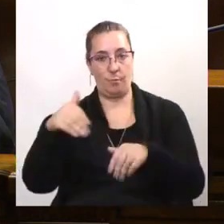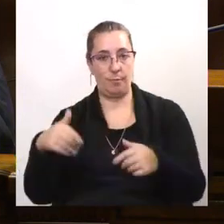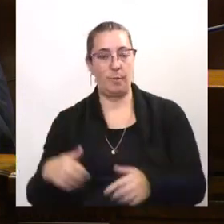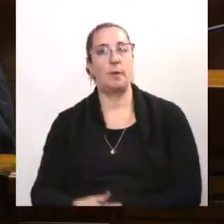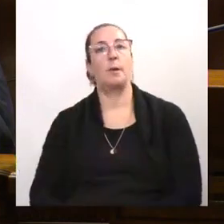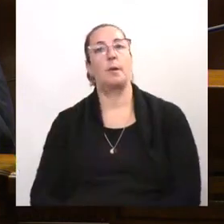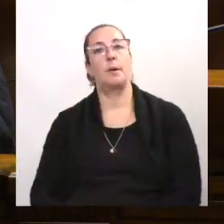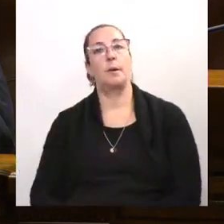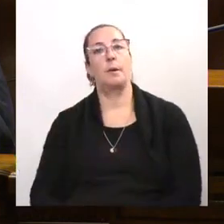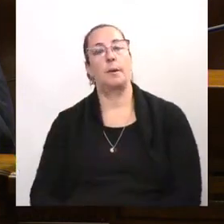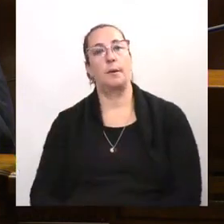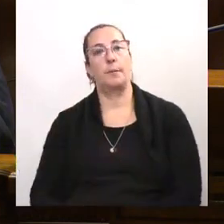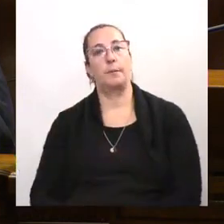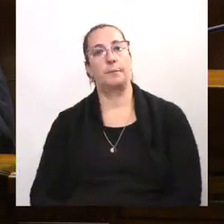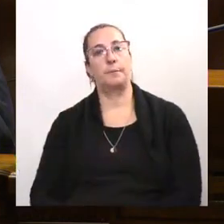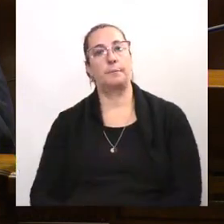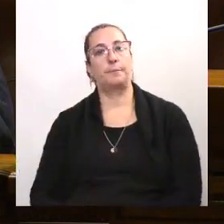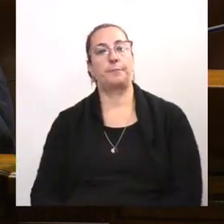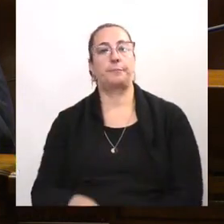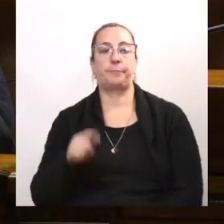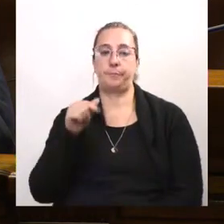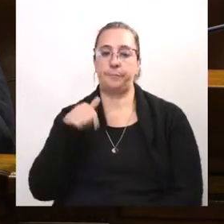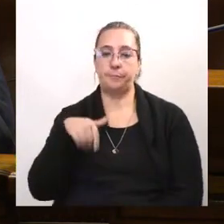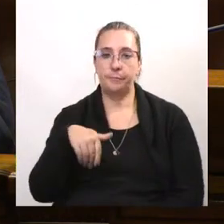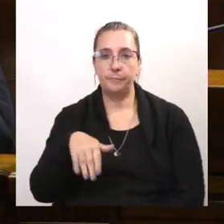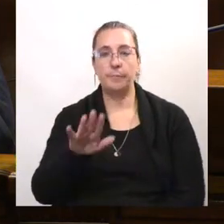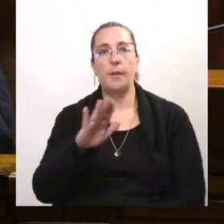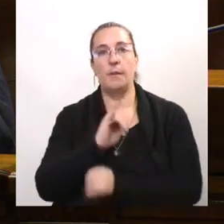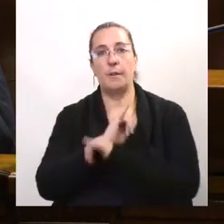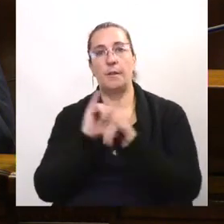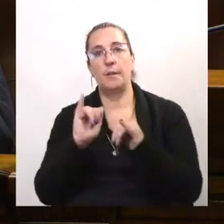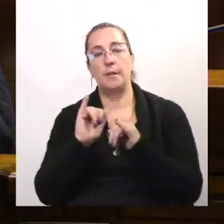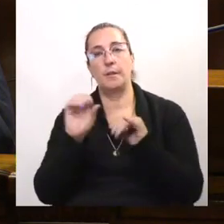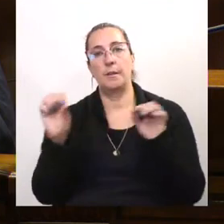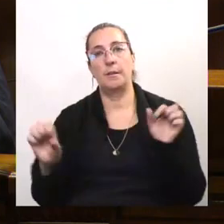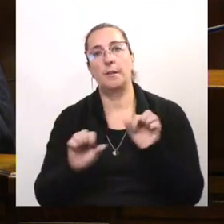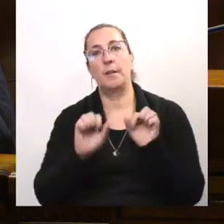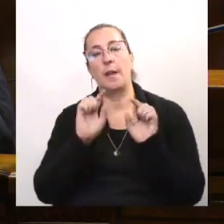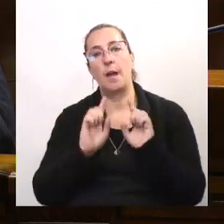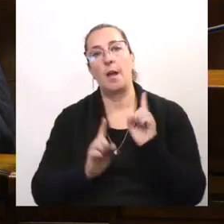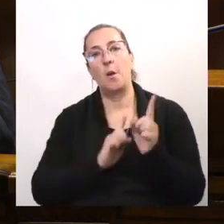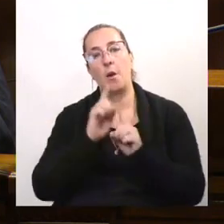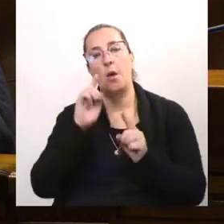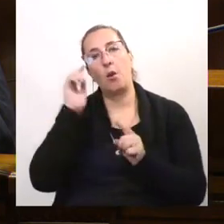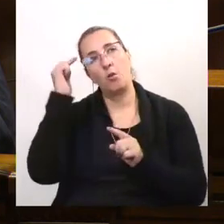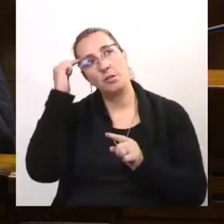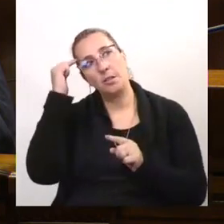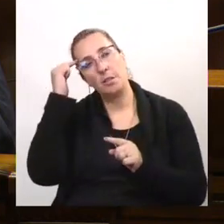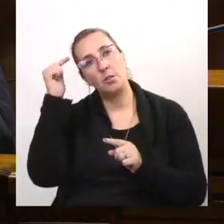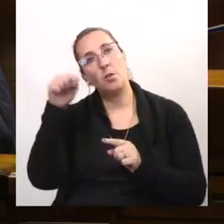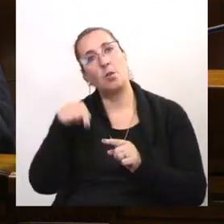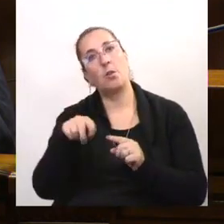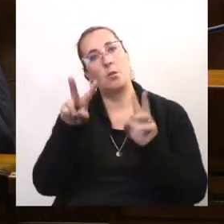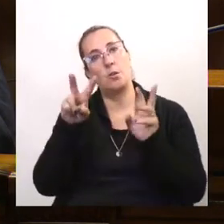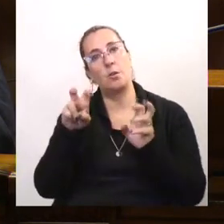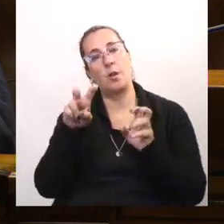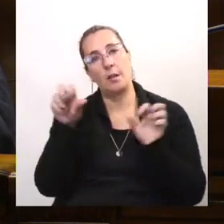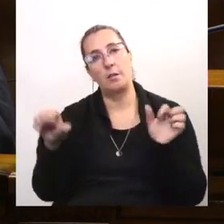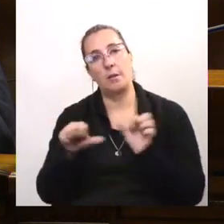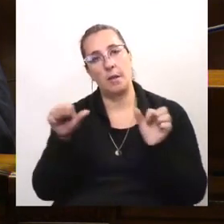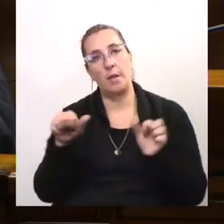Y ahora, cuando vaya finalizando, que ya estoy en eso, voy a hacer alguna consideración con respecto a esa